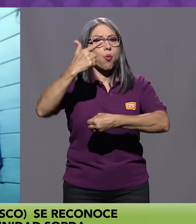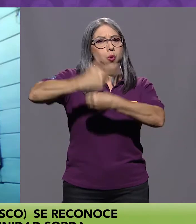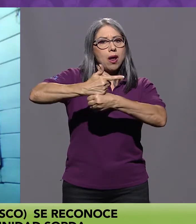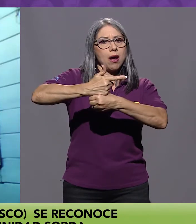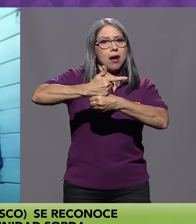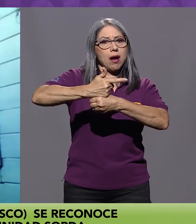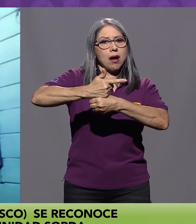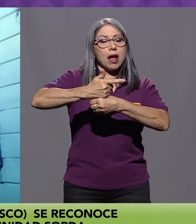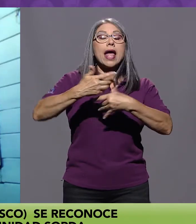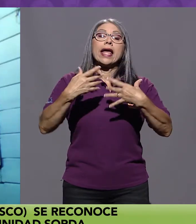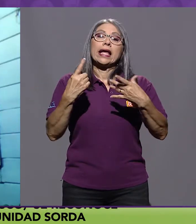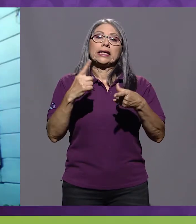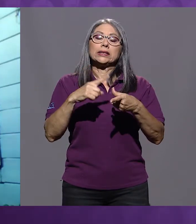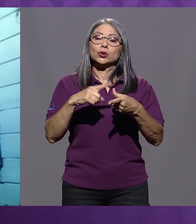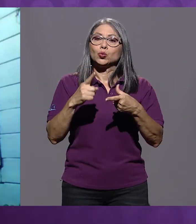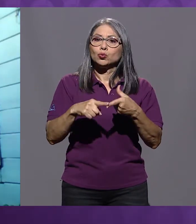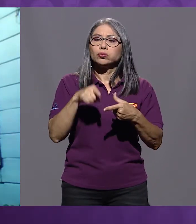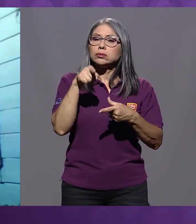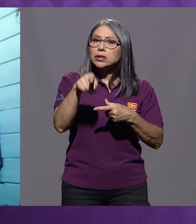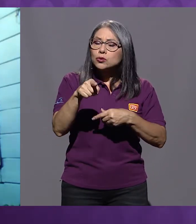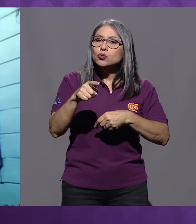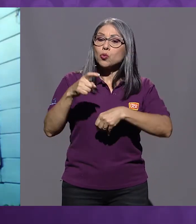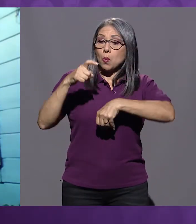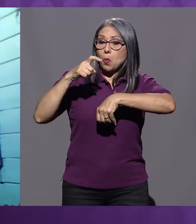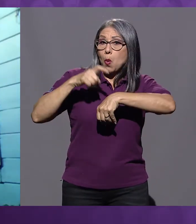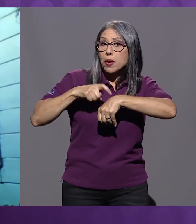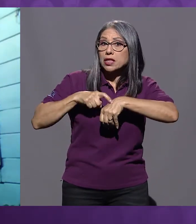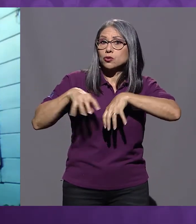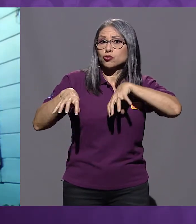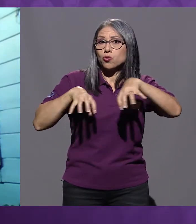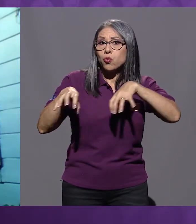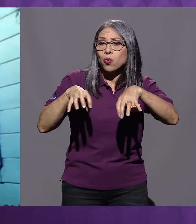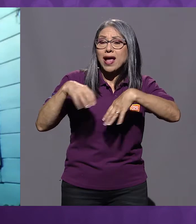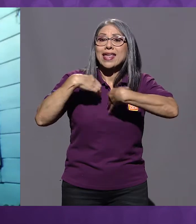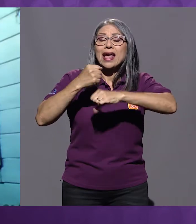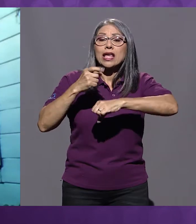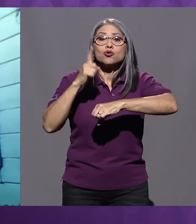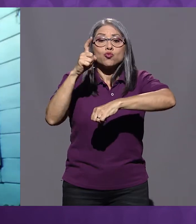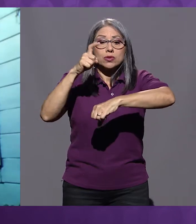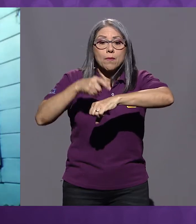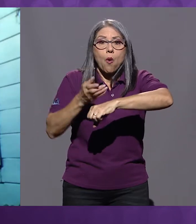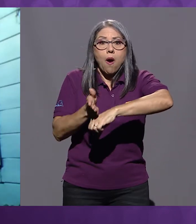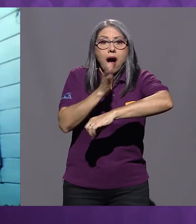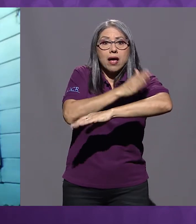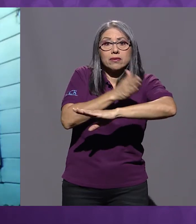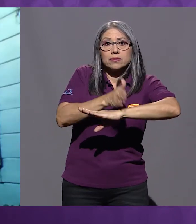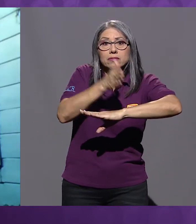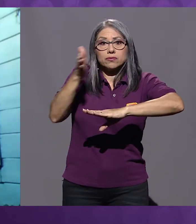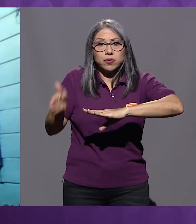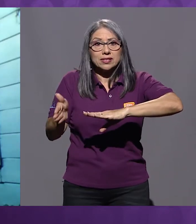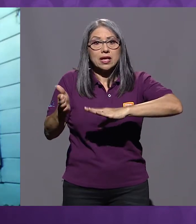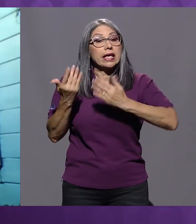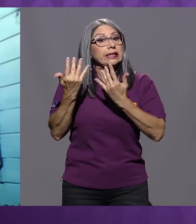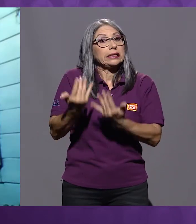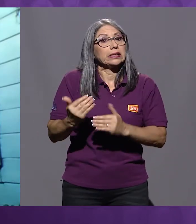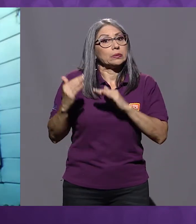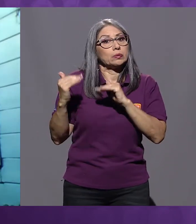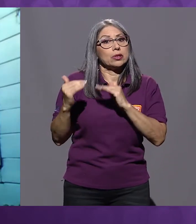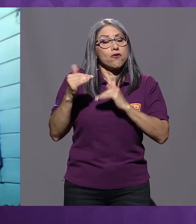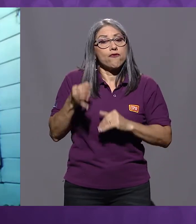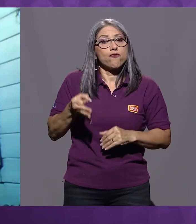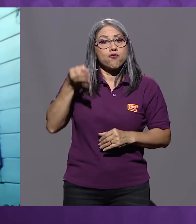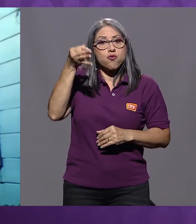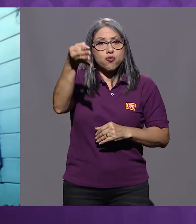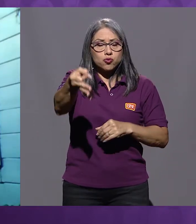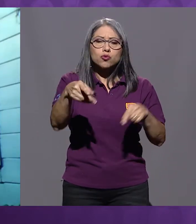Entonces, han sido momentos que han marcado un antes y un después, que esperemos que para futuro